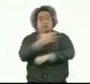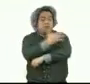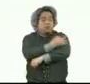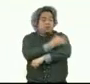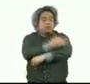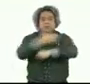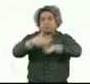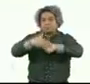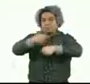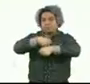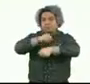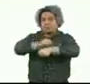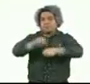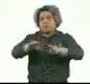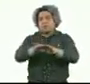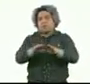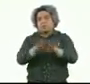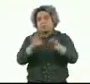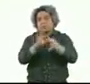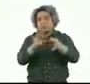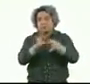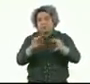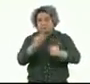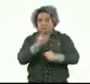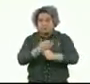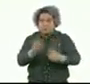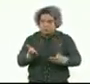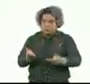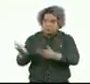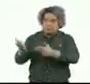semanas. Adelante, Eduardo.